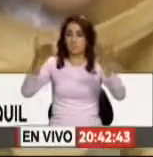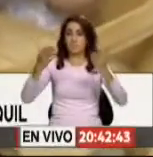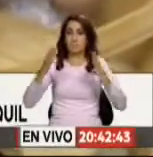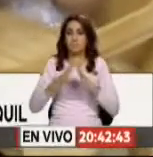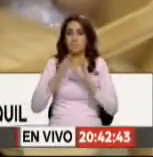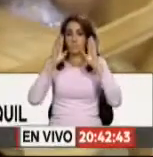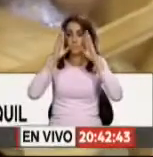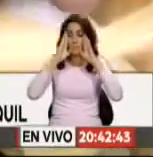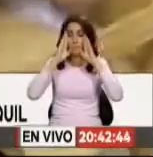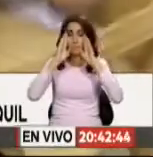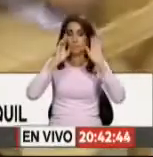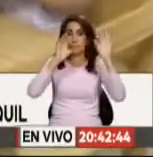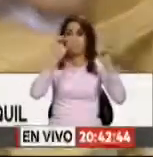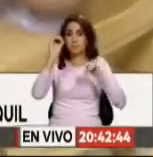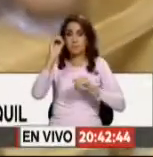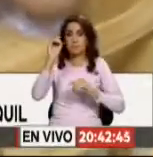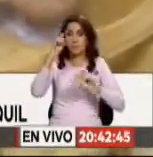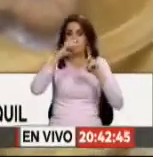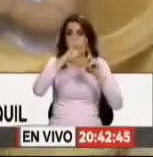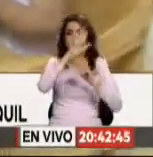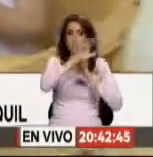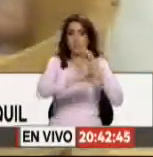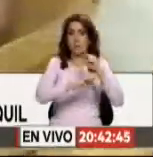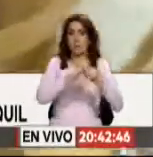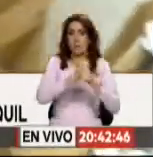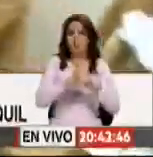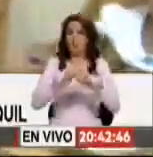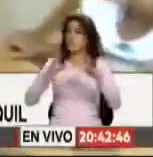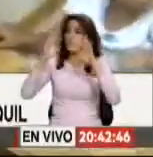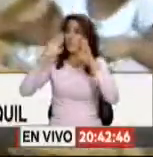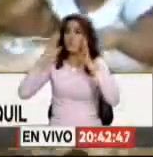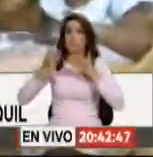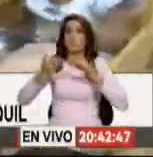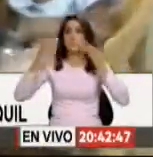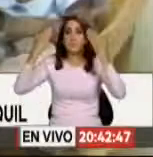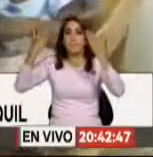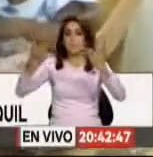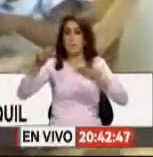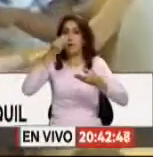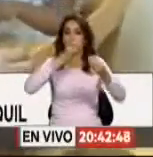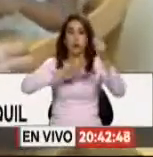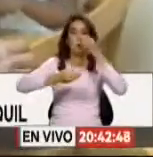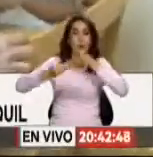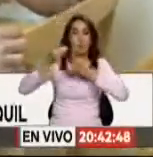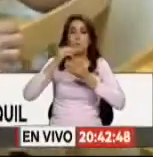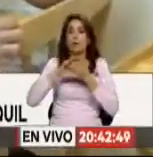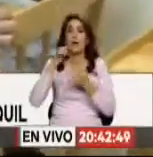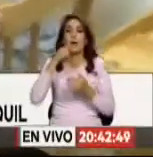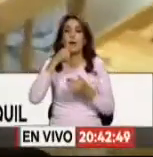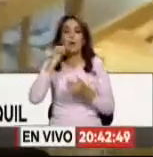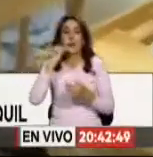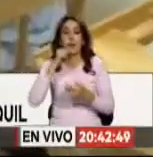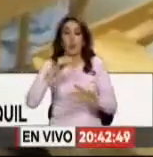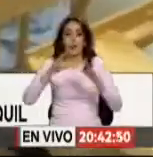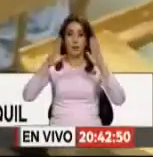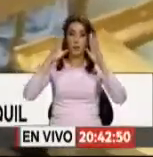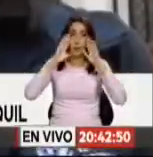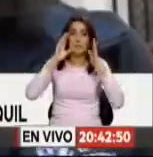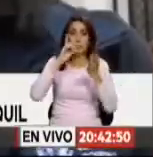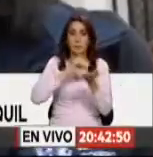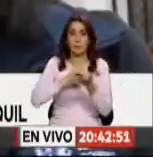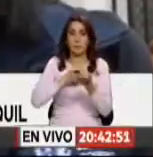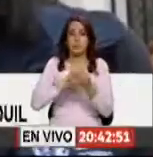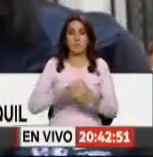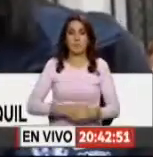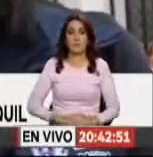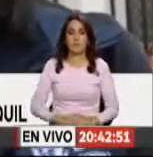que atiende a niños de 0 a 5 años podrán seguir brindando colación, desayuno, almuerzo y atención médica.